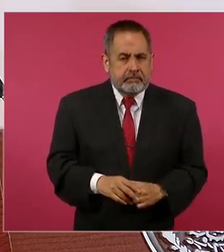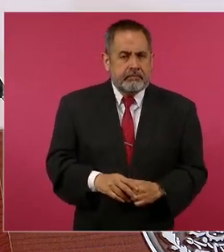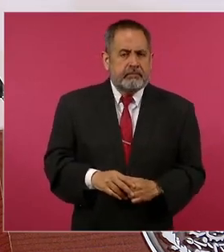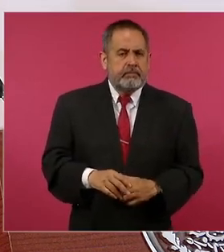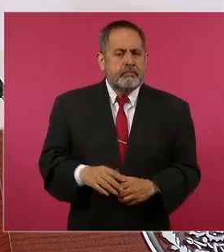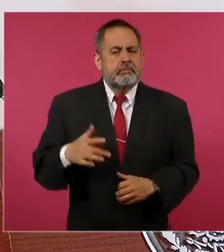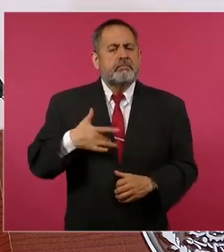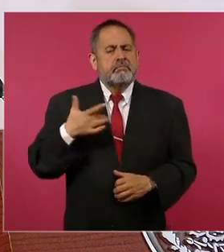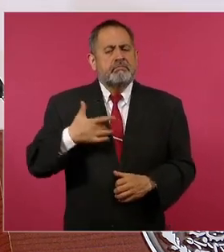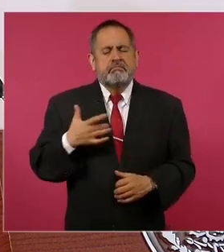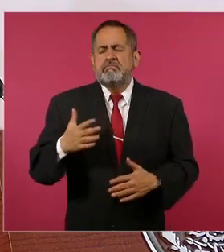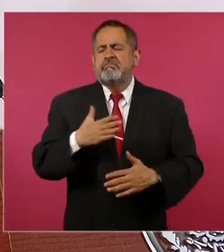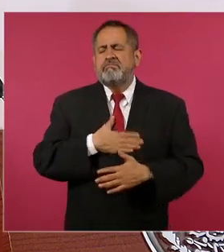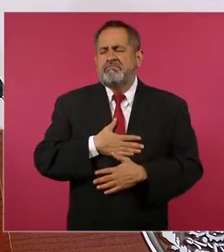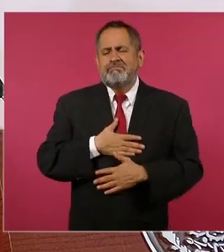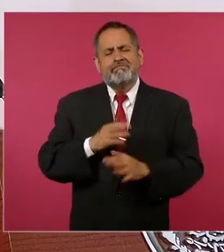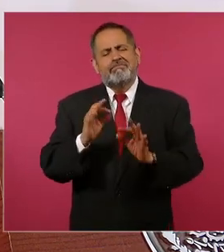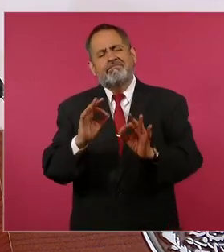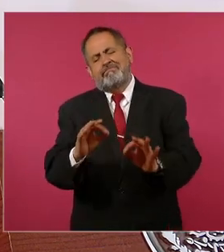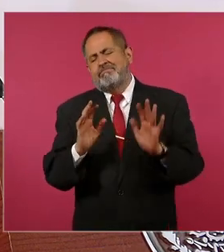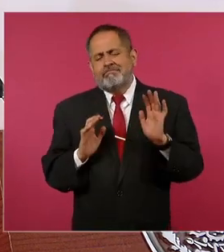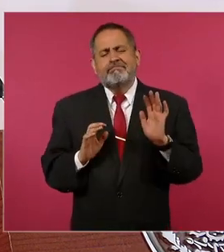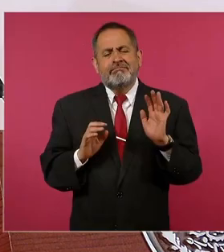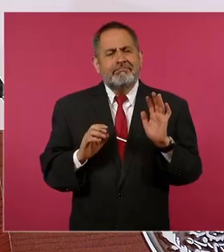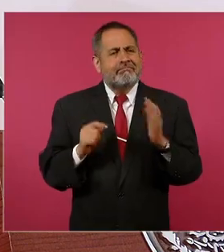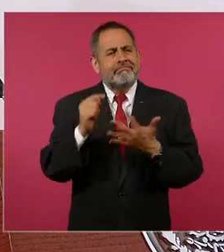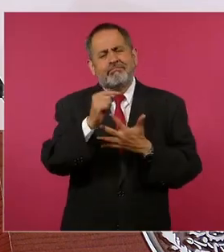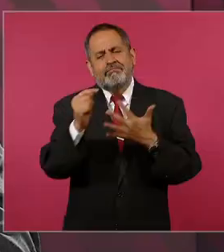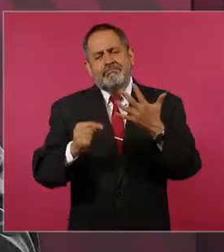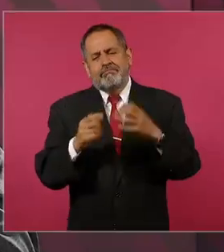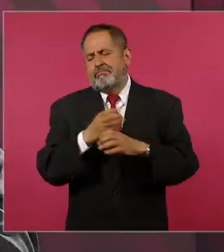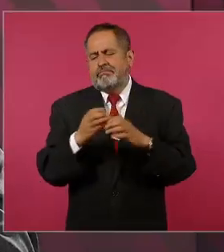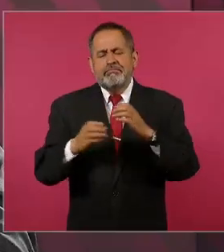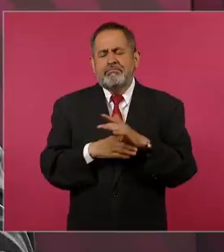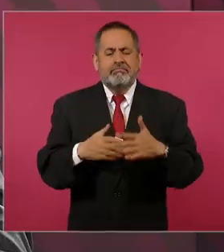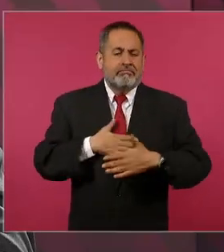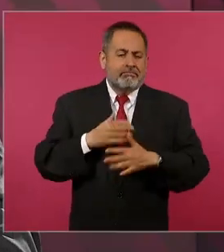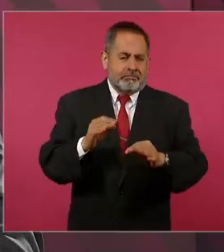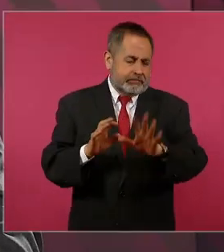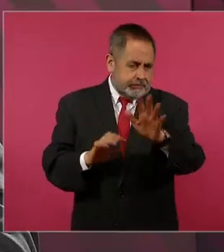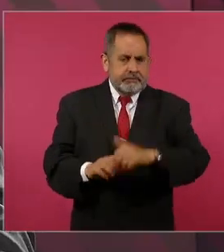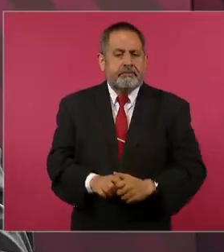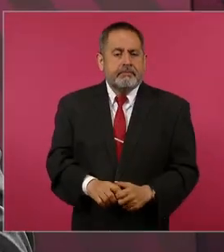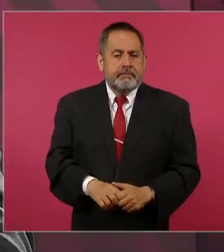me siento muy satisfecho también, entre otras cosas. Bueno,